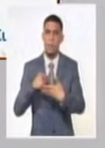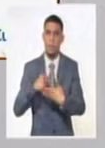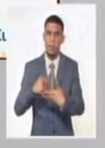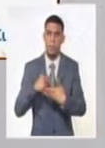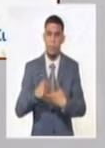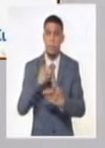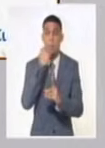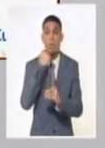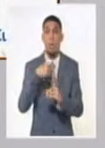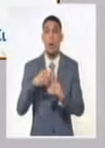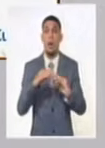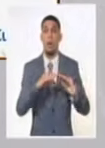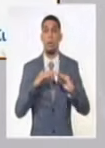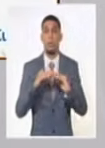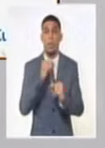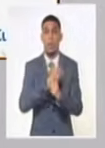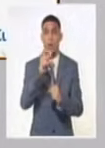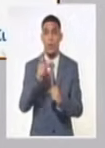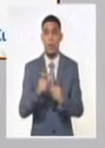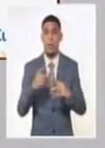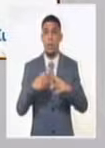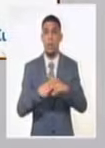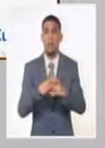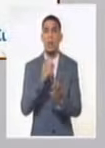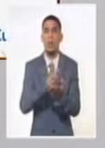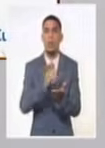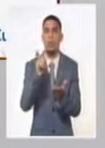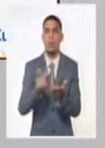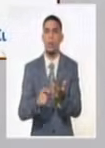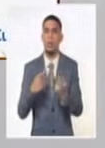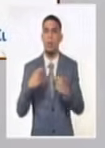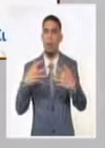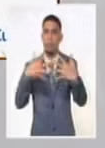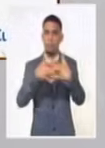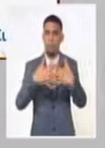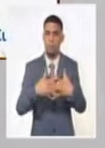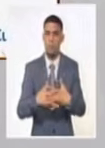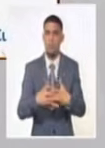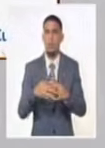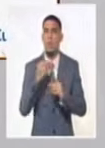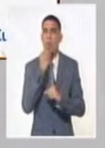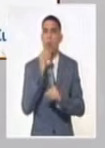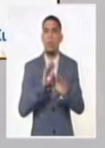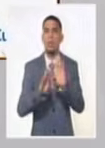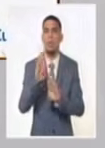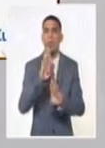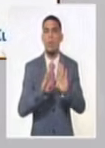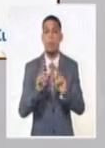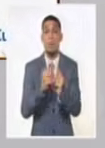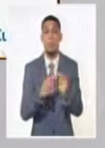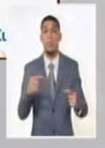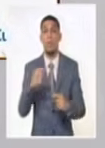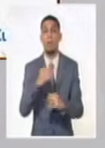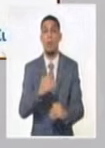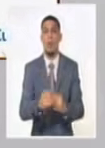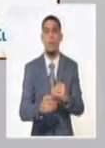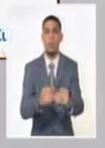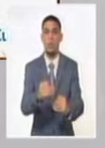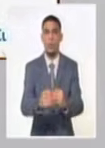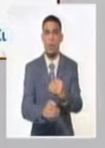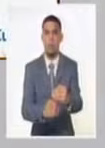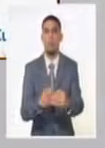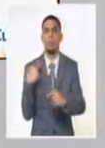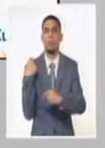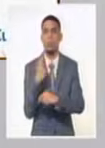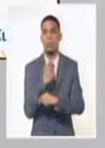comunidad de trabajadores estudiantes para defender la vitalidad de la educación superior y sobre todo el proceso de formación de nuestros jóvenes, que es nuestra